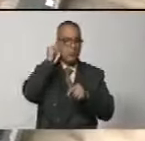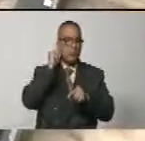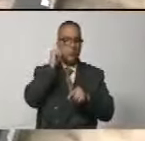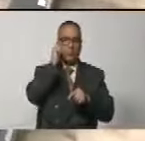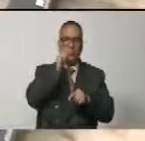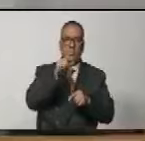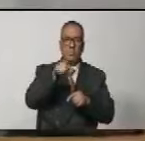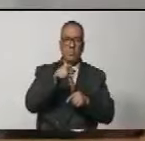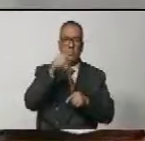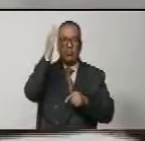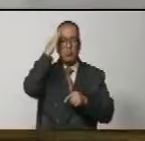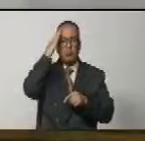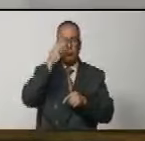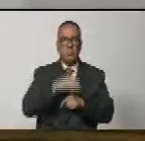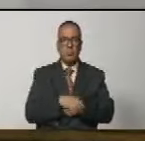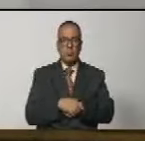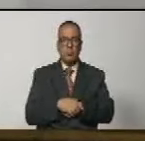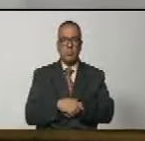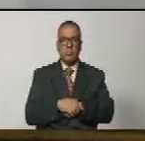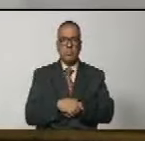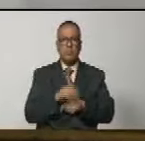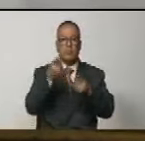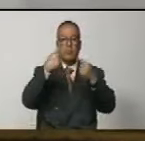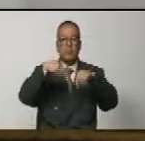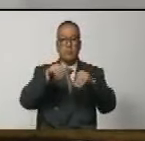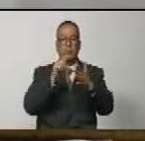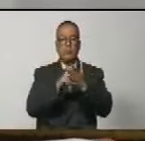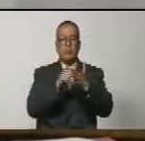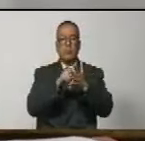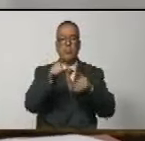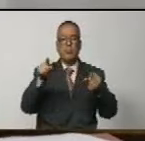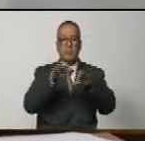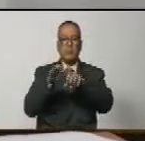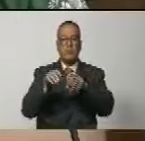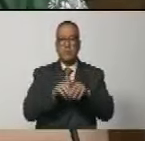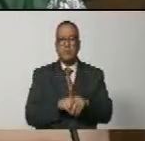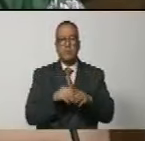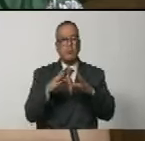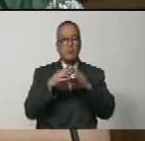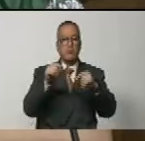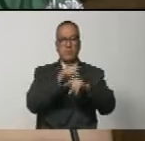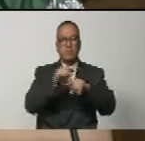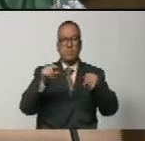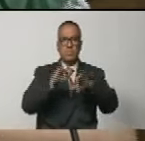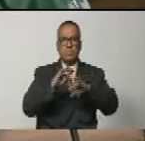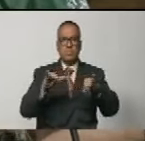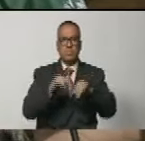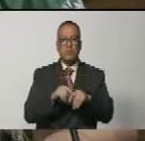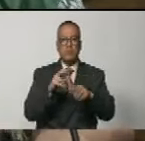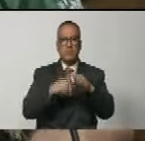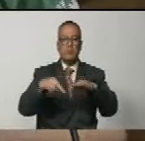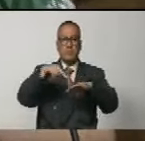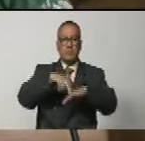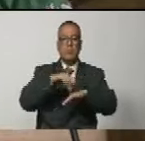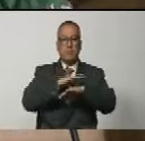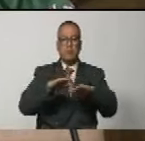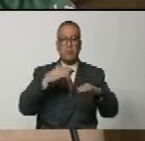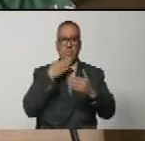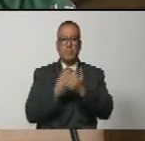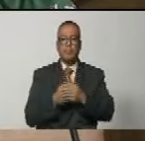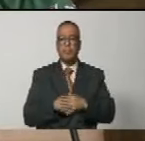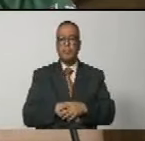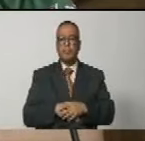sábado, para que sepan. Siguiente punto del orden del día, ciudadana secretaria. Es todo, ciudadano presidente. Se levanta la sesión.